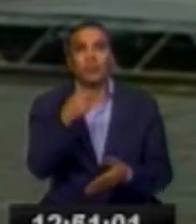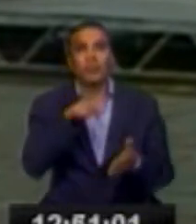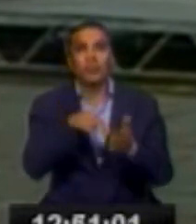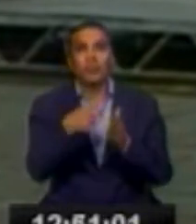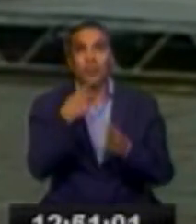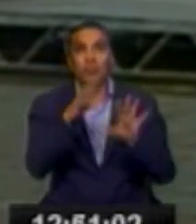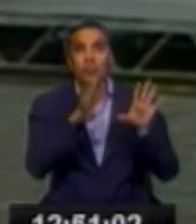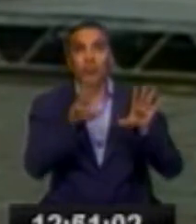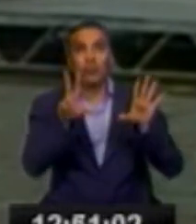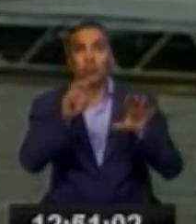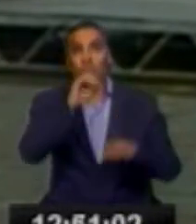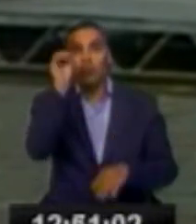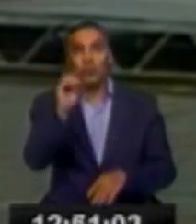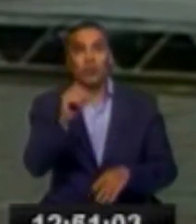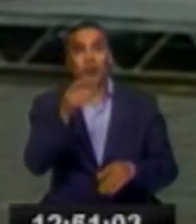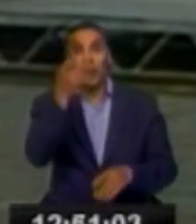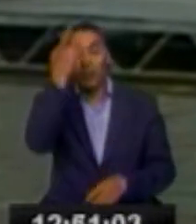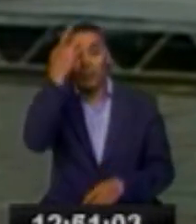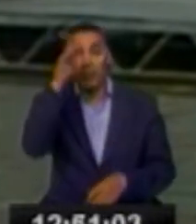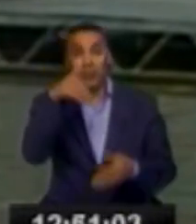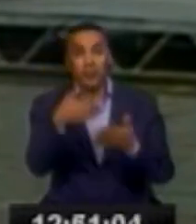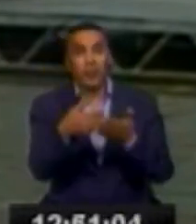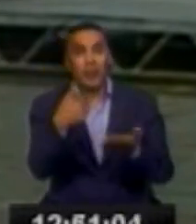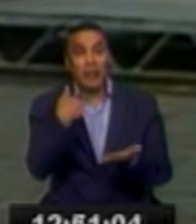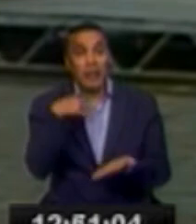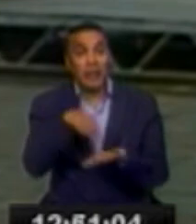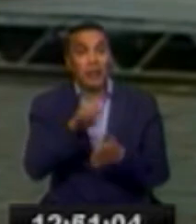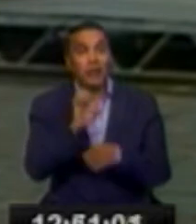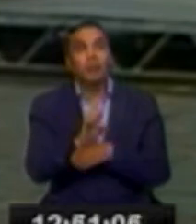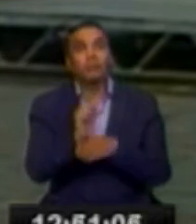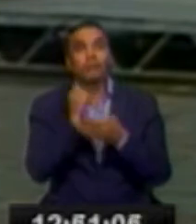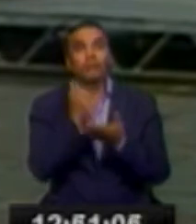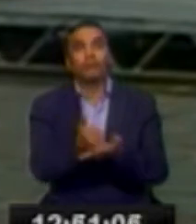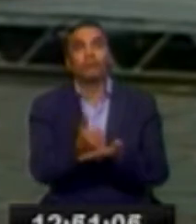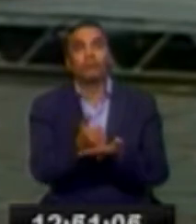del 98% de las enfermedades persistentes en el país. Es la